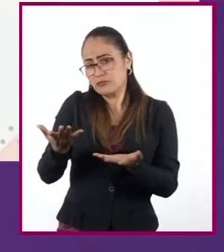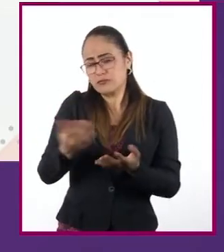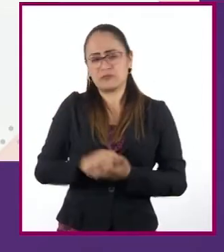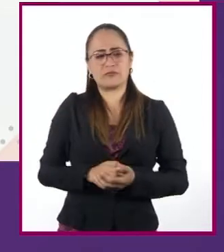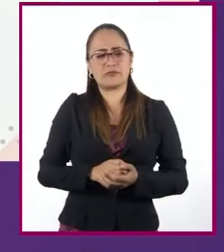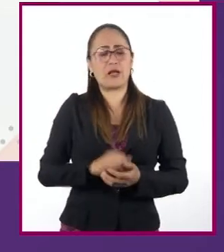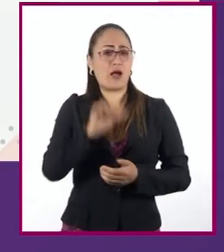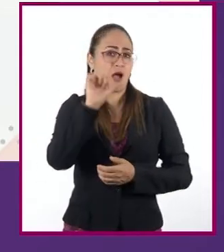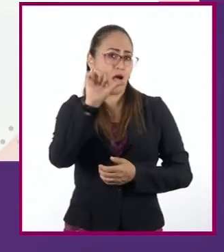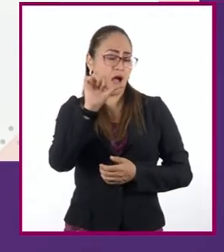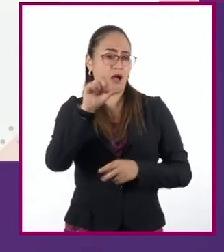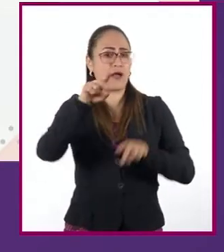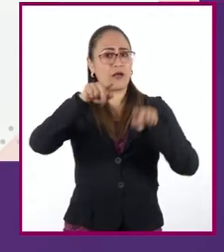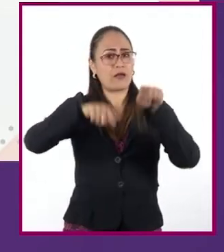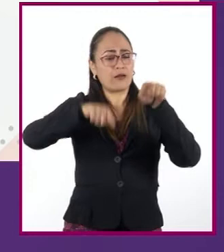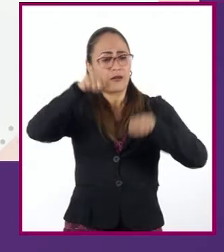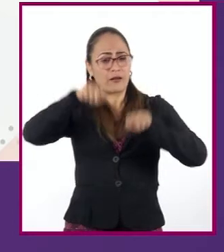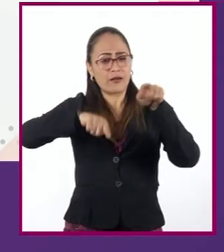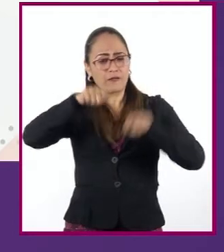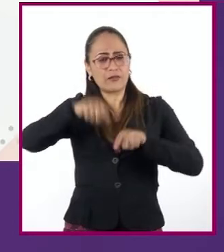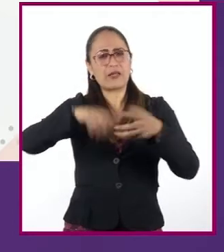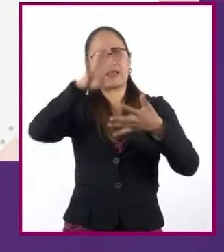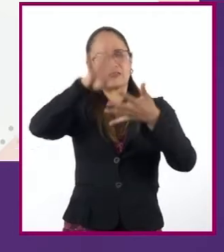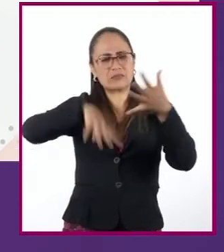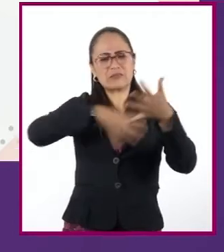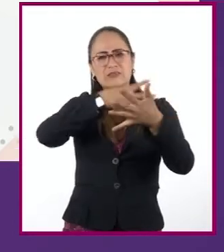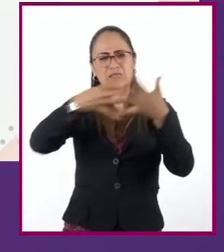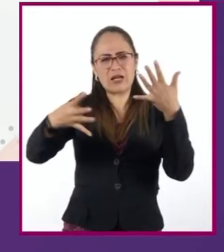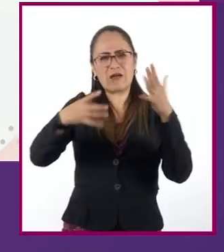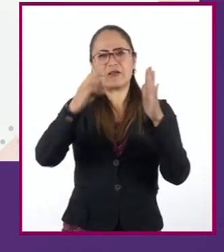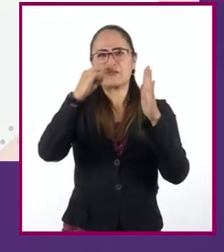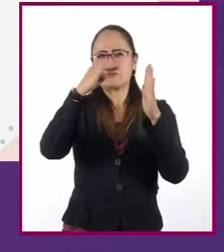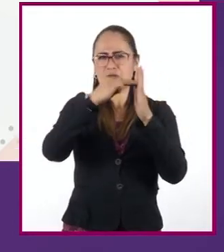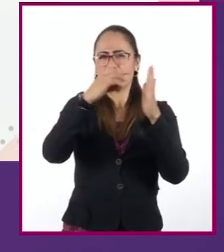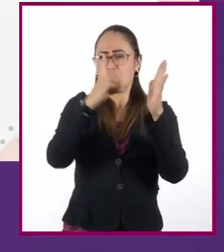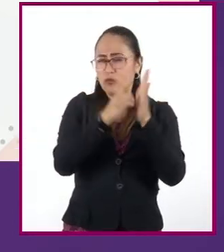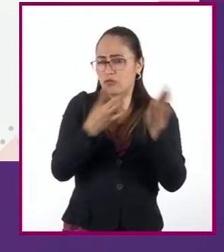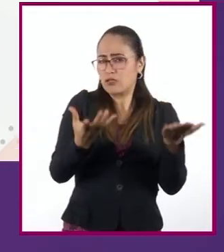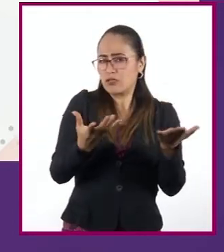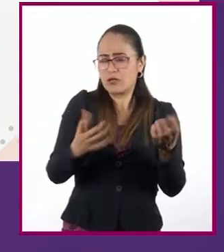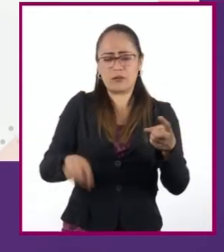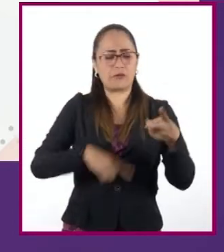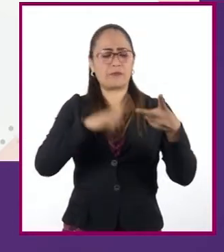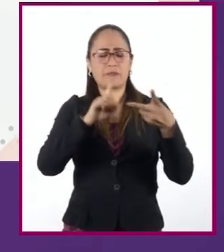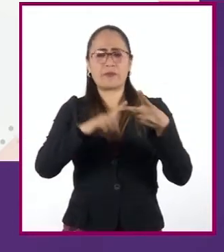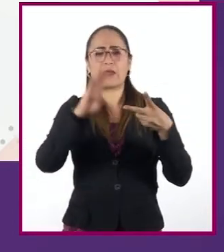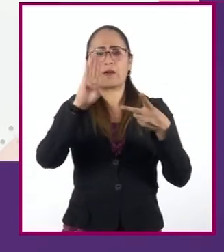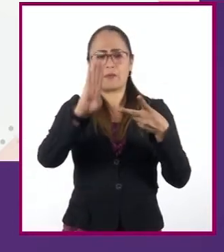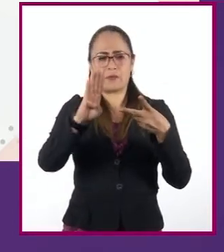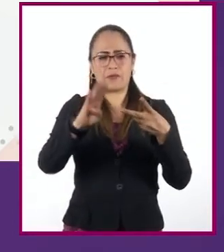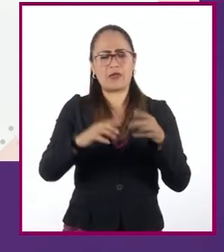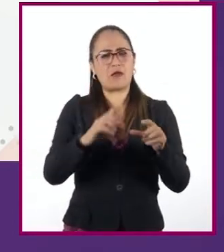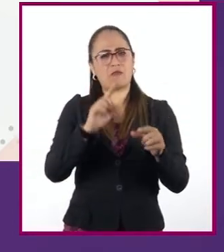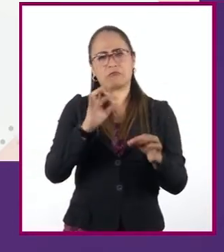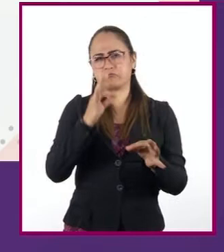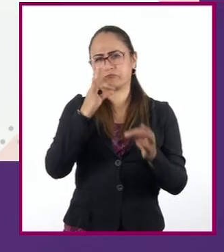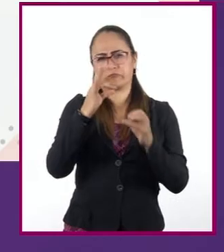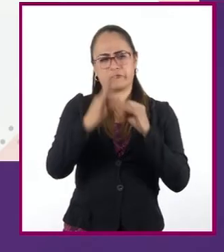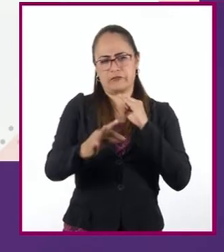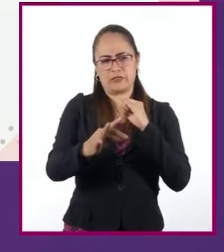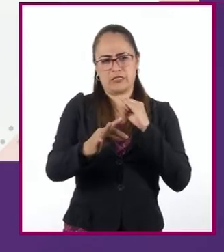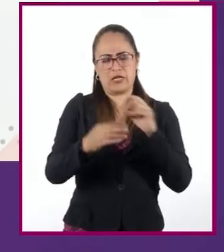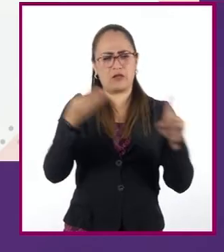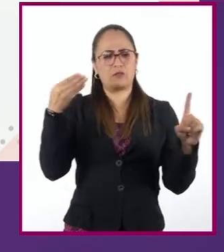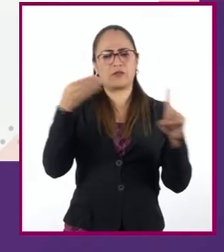Será inciso A, gráficas, tablas, metodología. B, conclusiones,